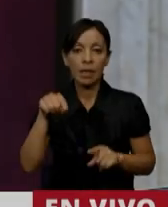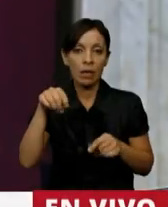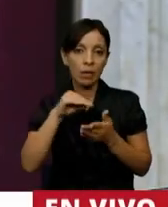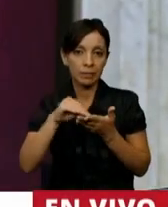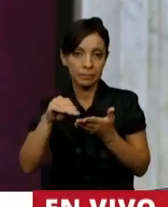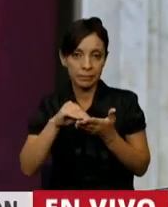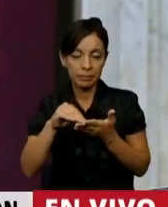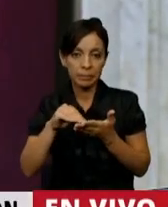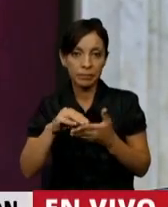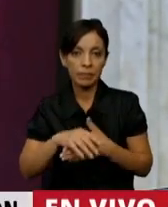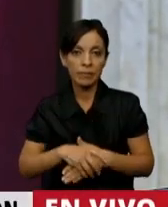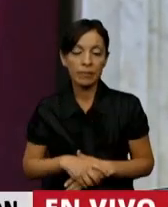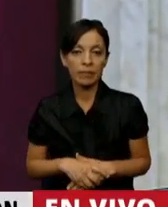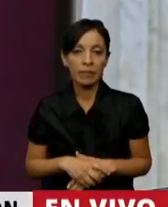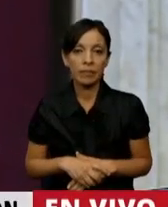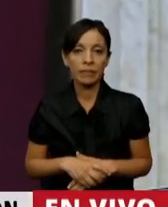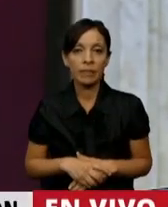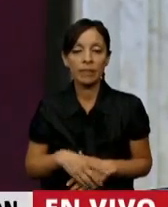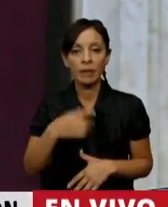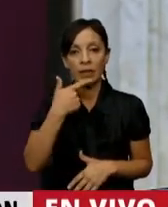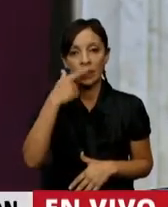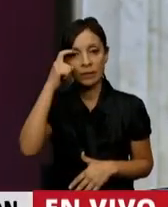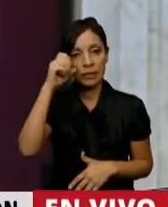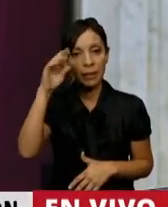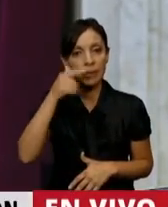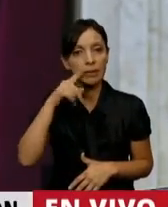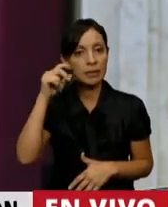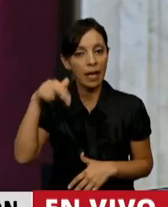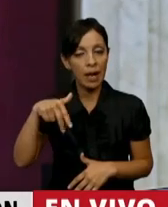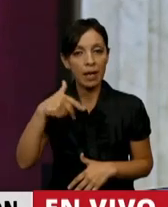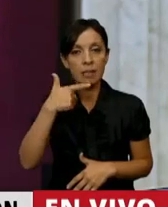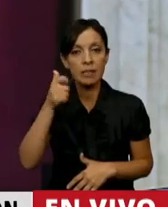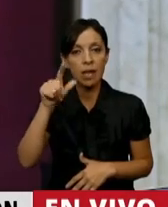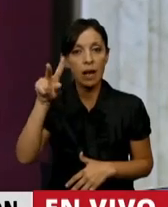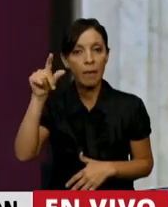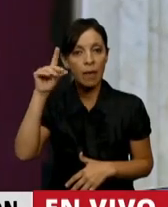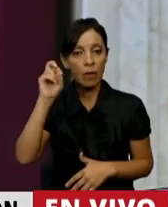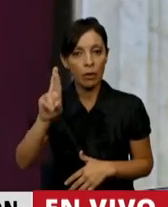uso de la palabra el diputado Sebastián Nicolás Salvador.